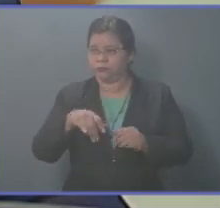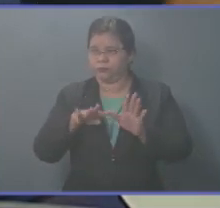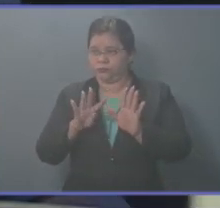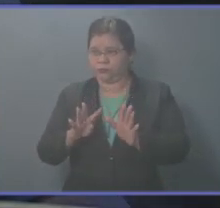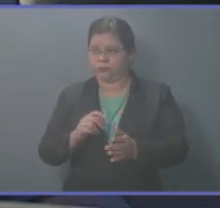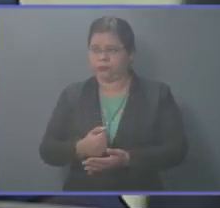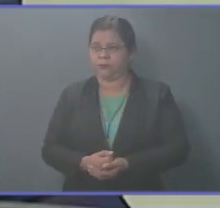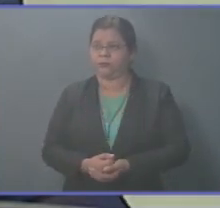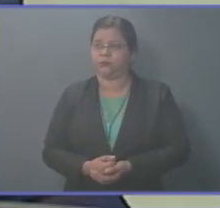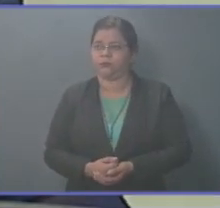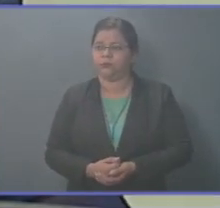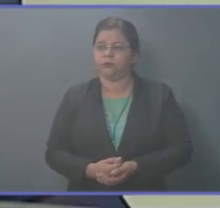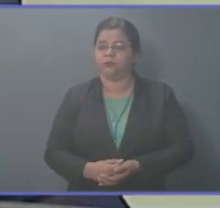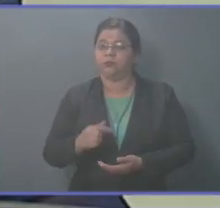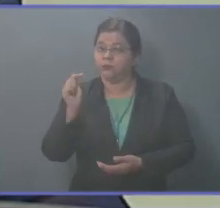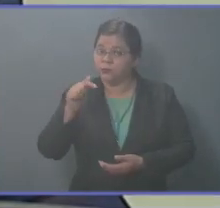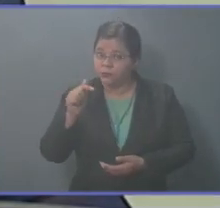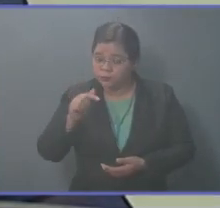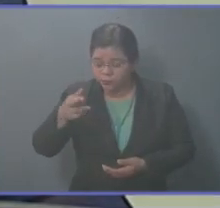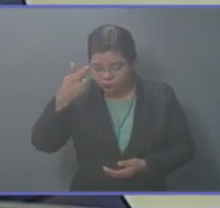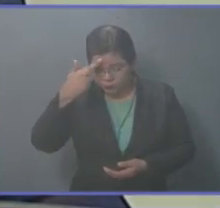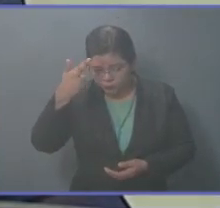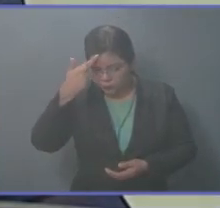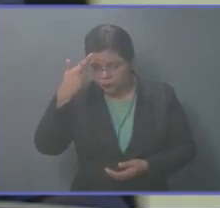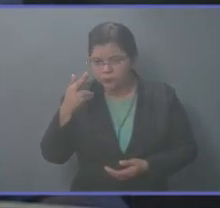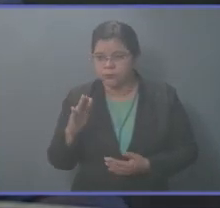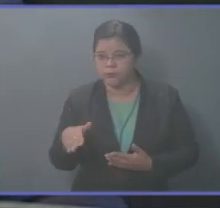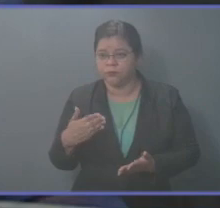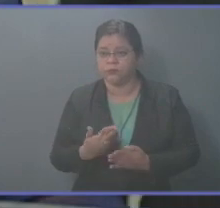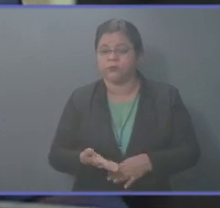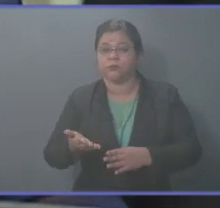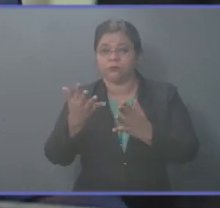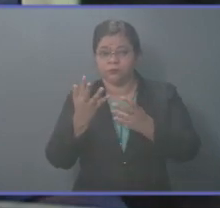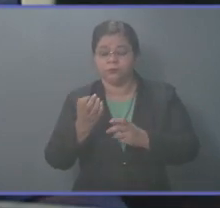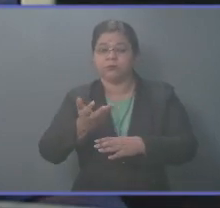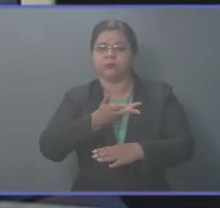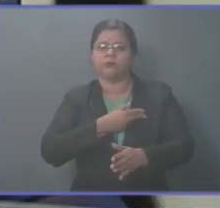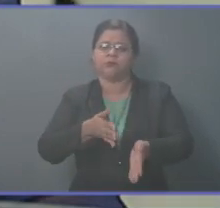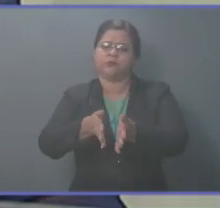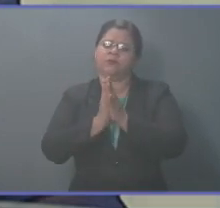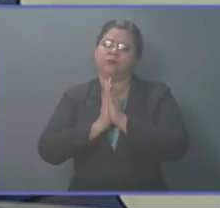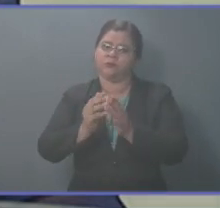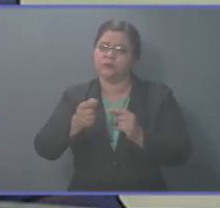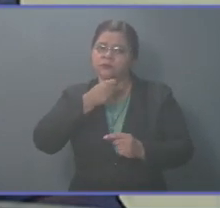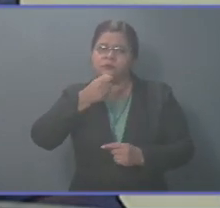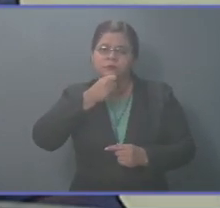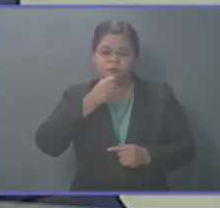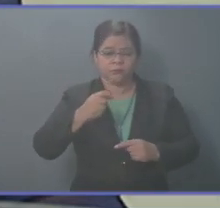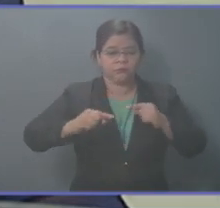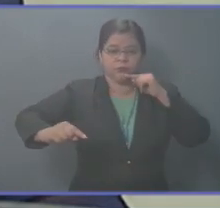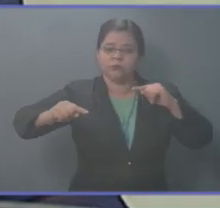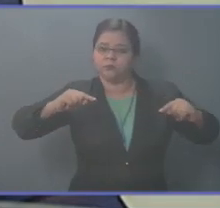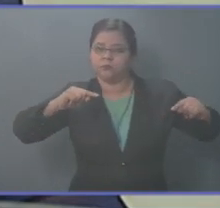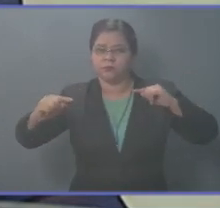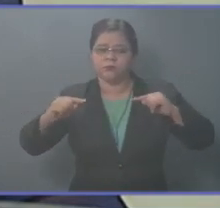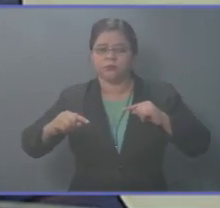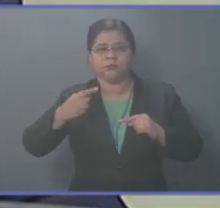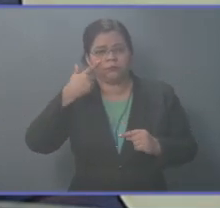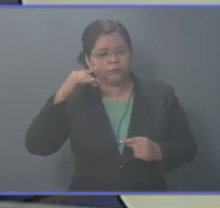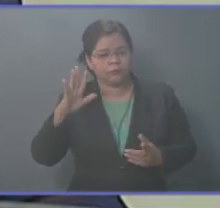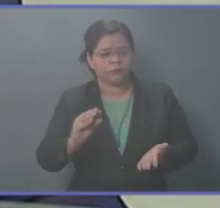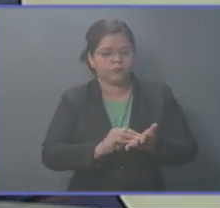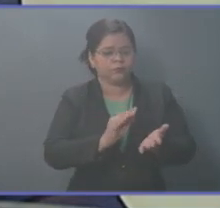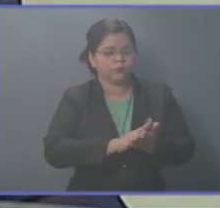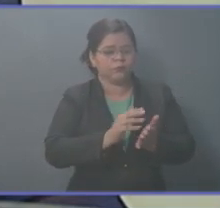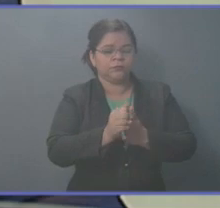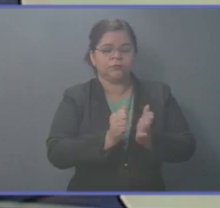3-2019. Por tal razón, además de solicitar informe a las autoridades demandadas, como lo indica el